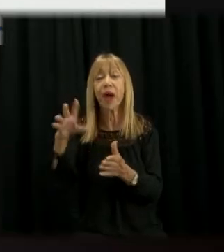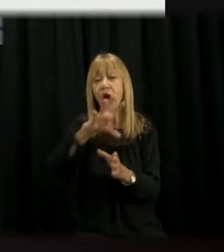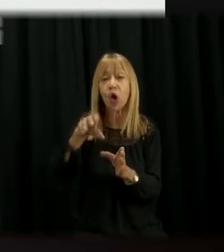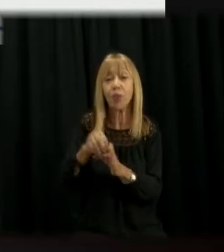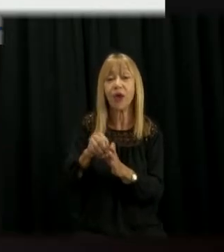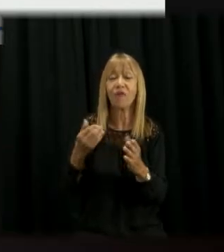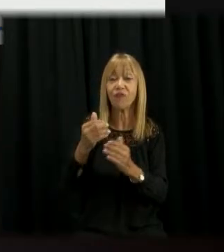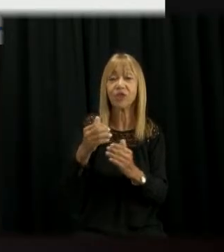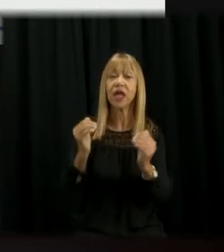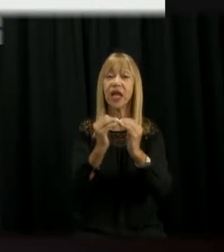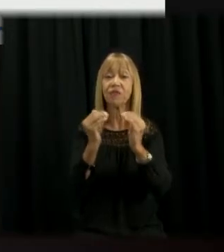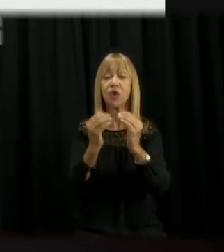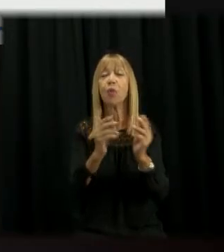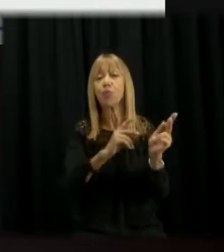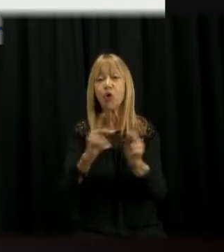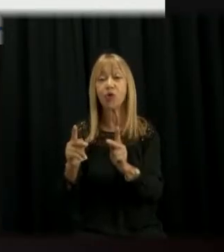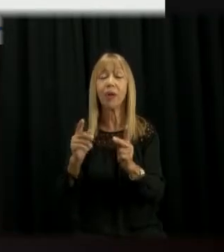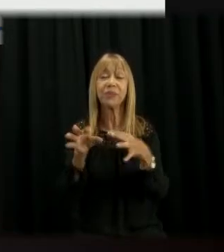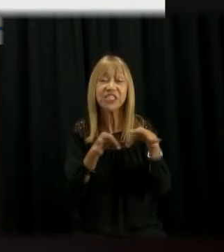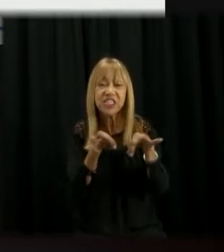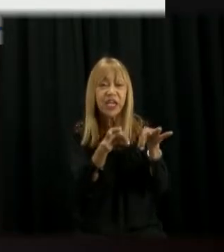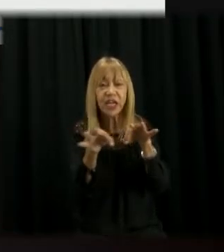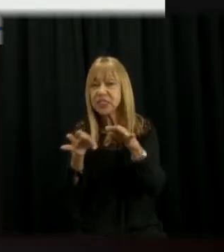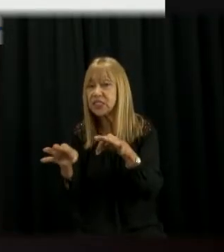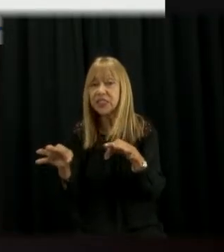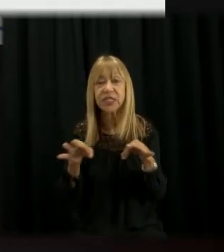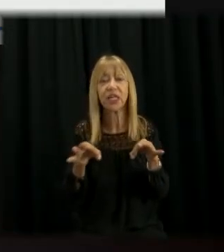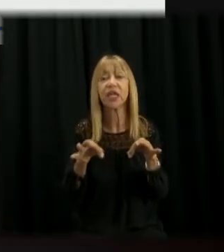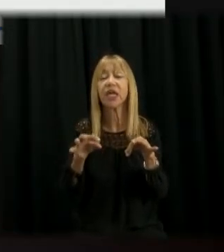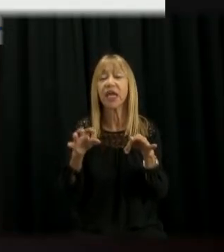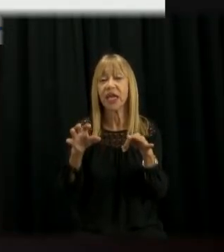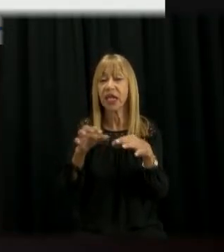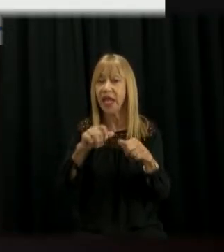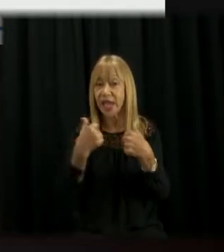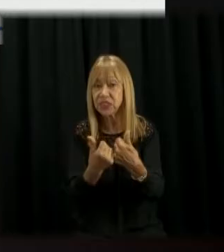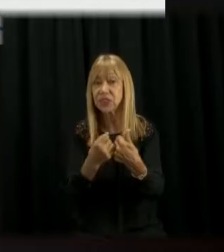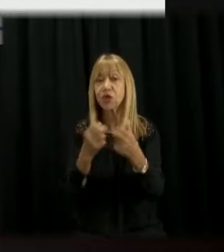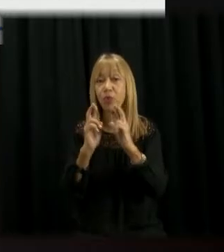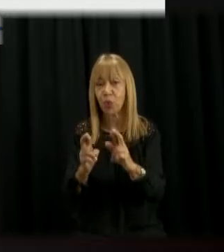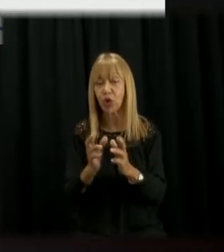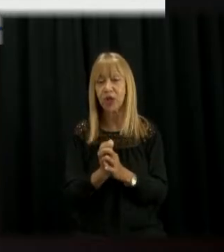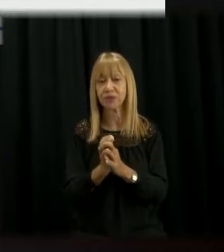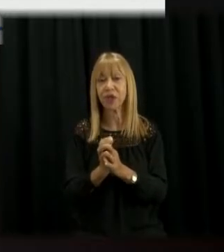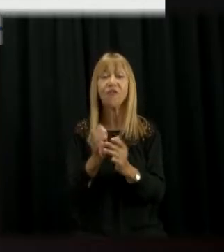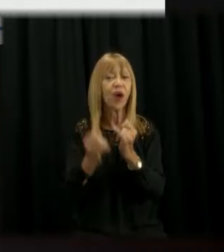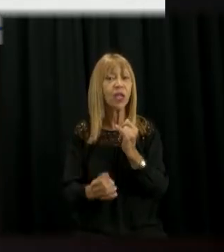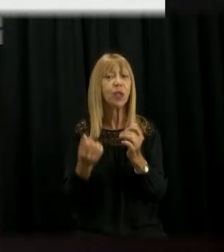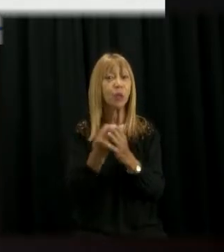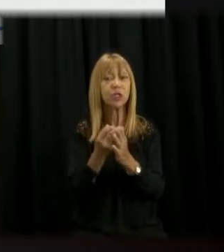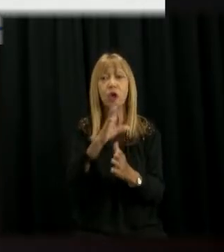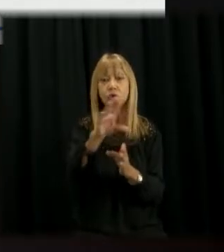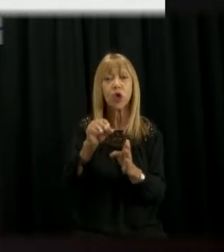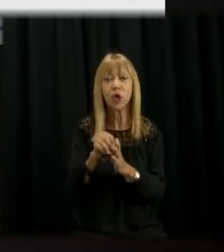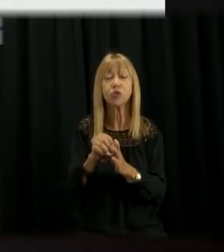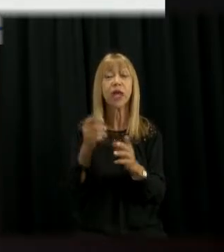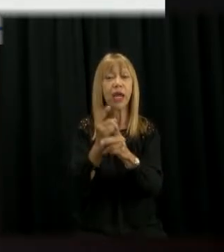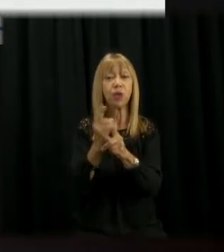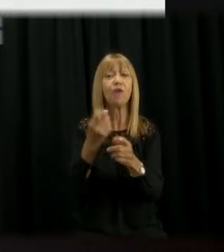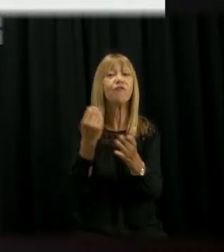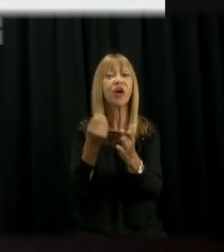transparencia en el gobierno al tener más detalles en agencias clave y en otros reportes. Finalmente, también